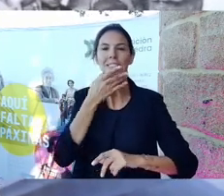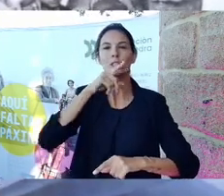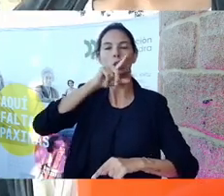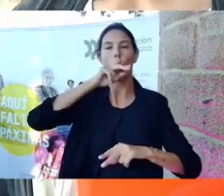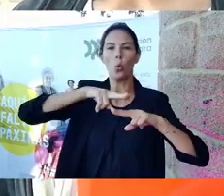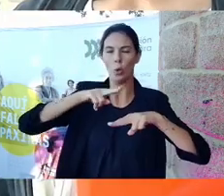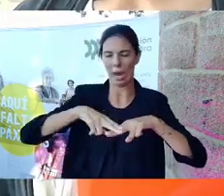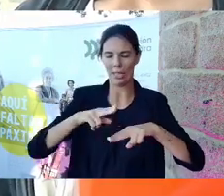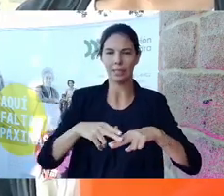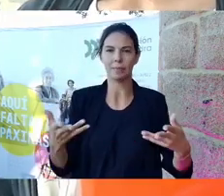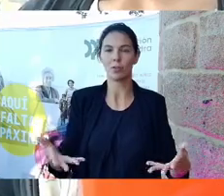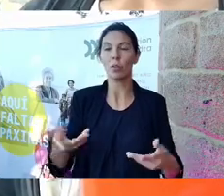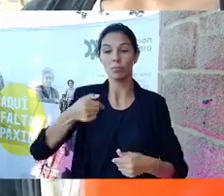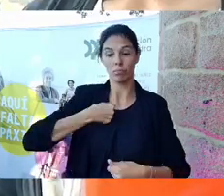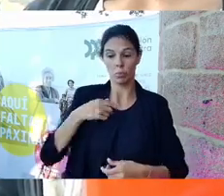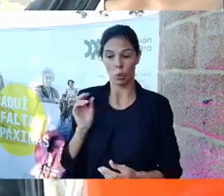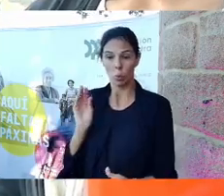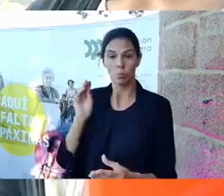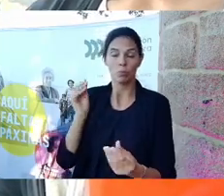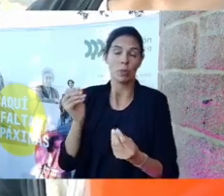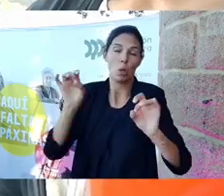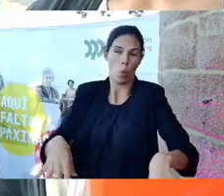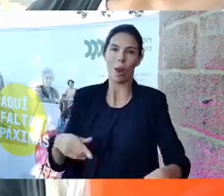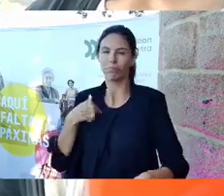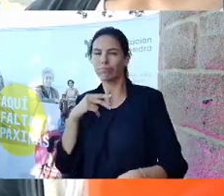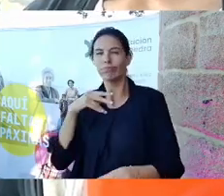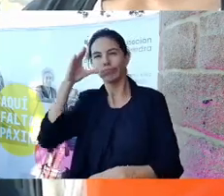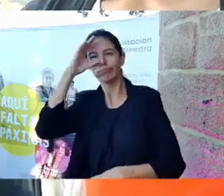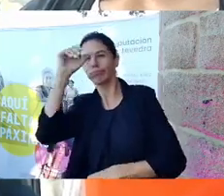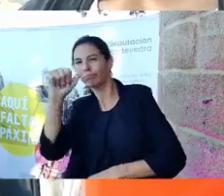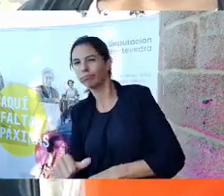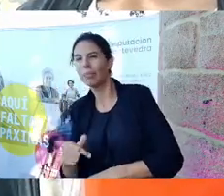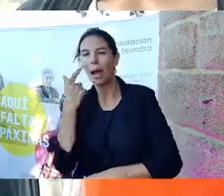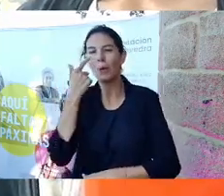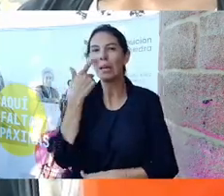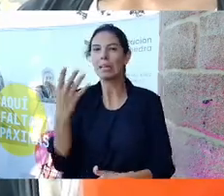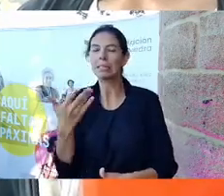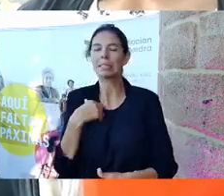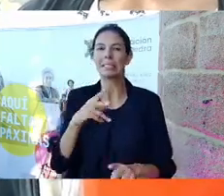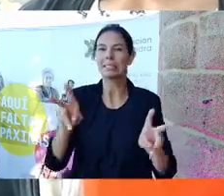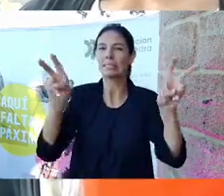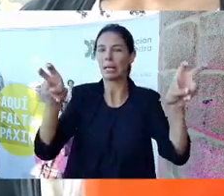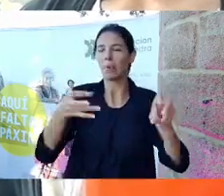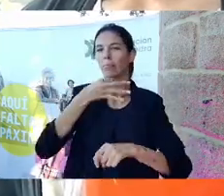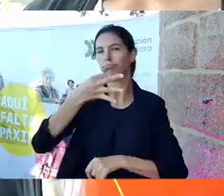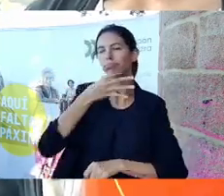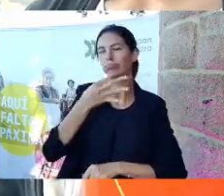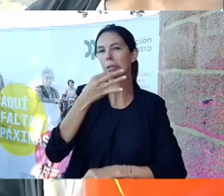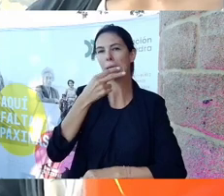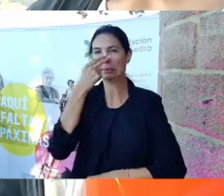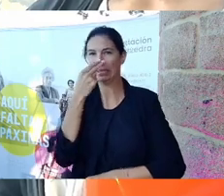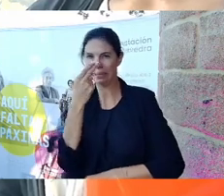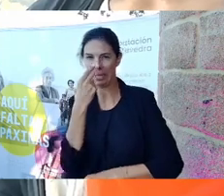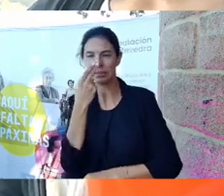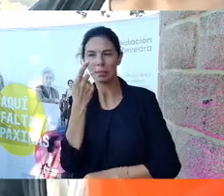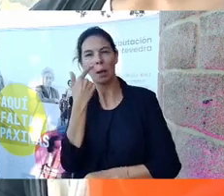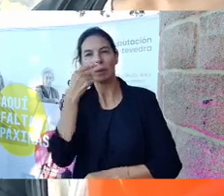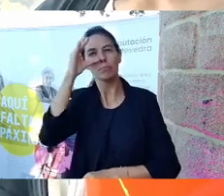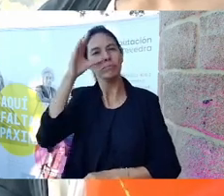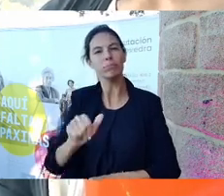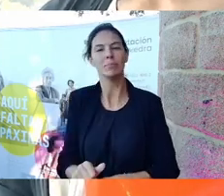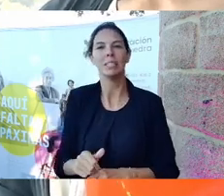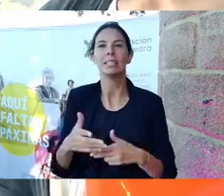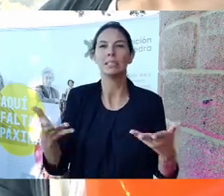Bueno, eu como vos vou a estar pois a expectativa da interesante